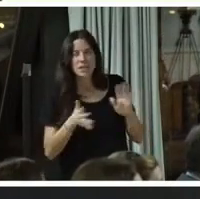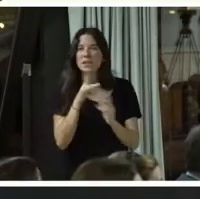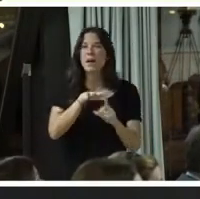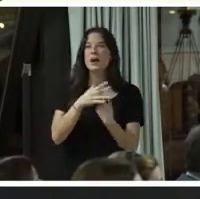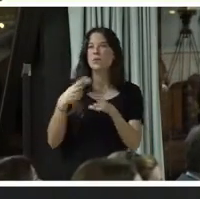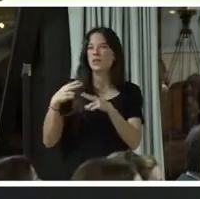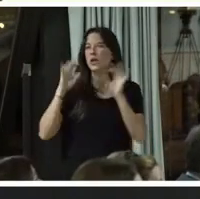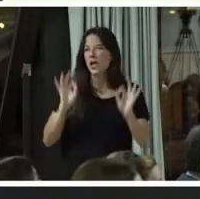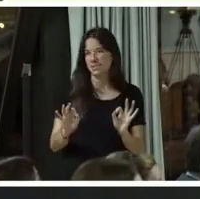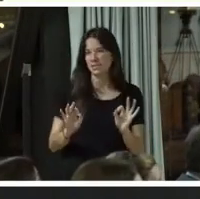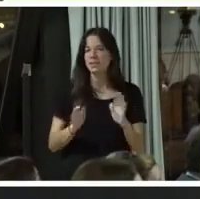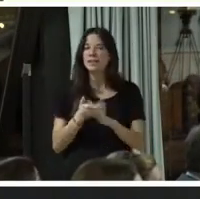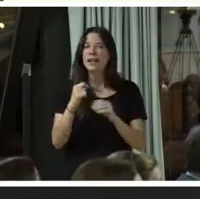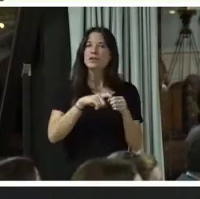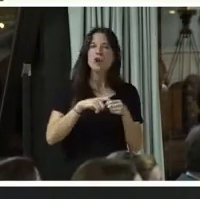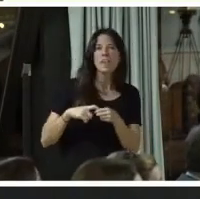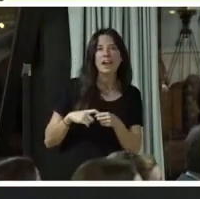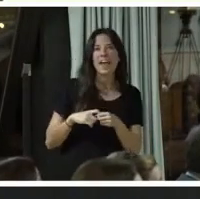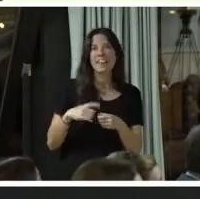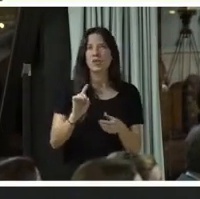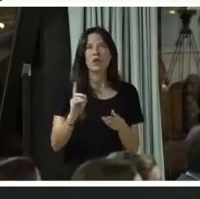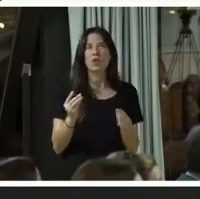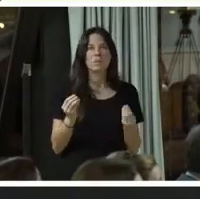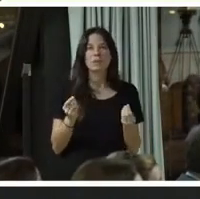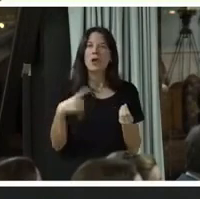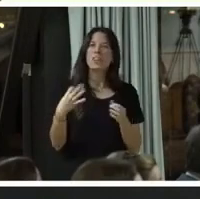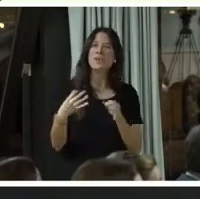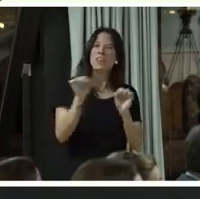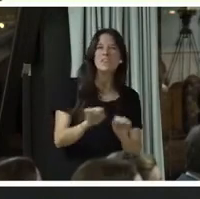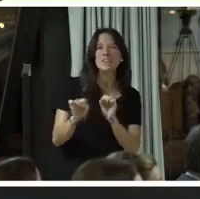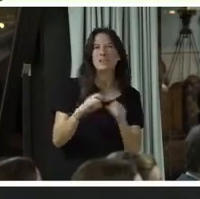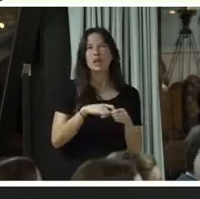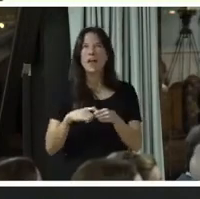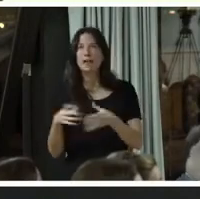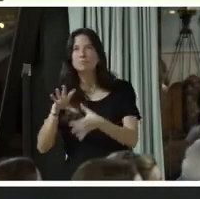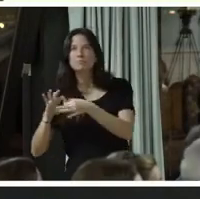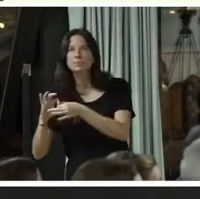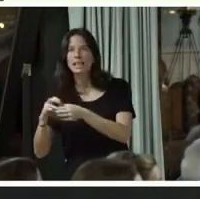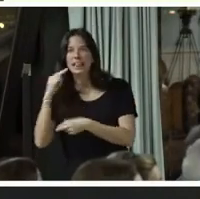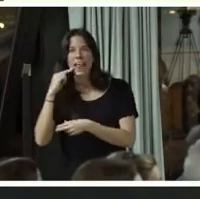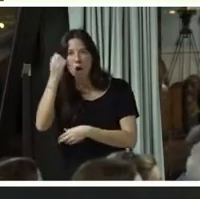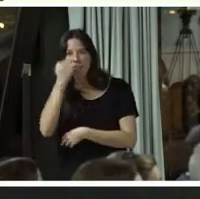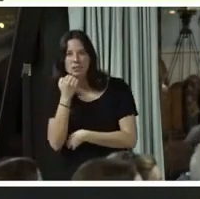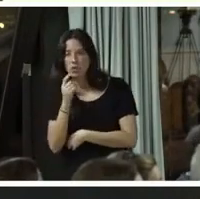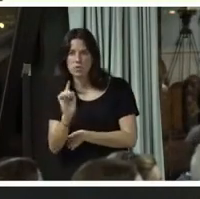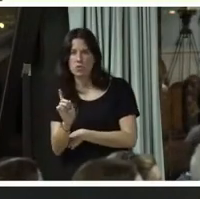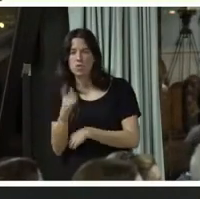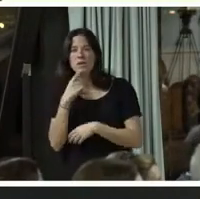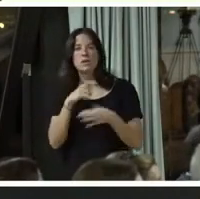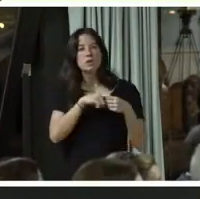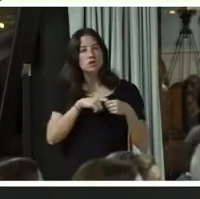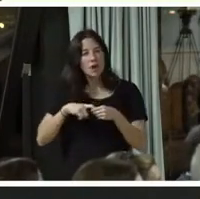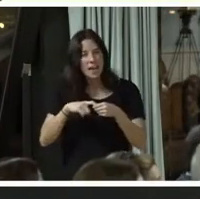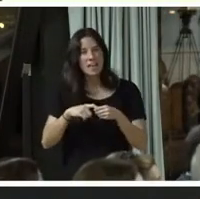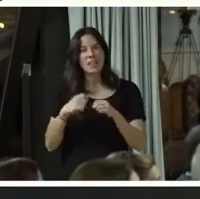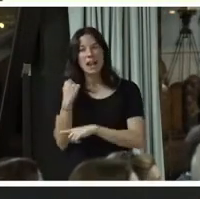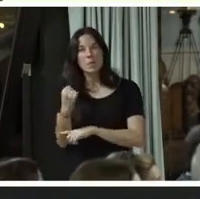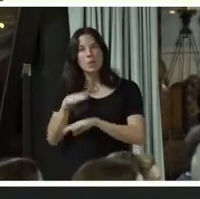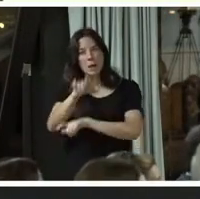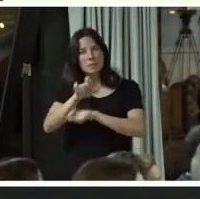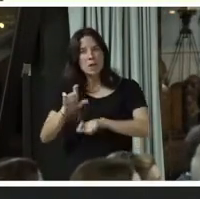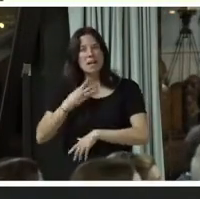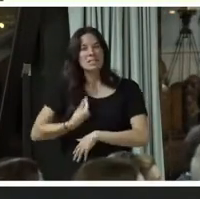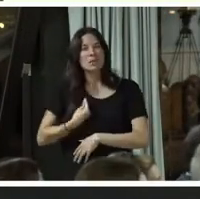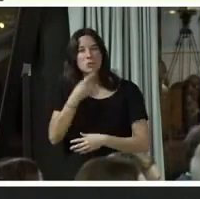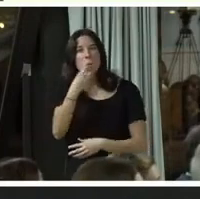defender que la solidaridad eh eh está vinculada al terrorismo la solidaridad y el apoyo al pueblo palestino es bueno por definición